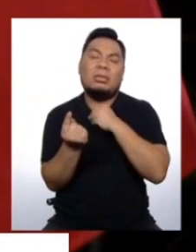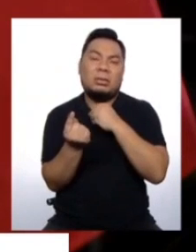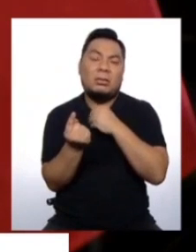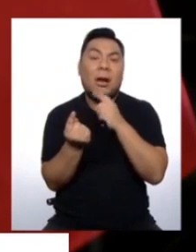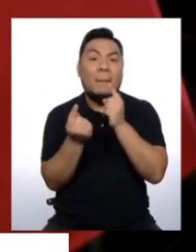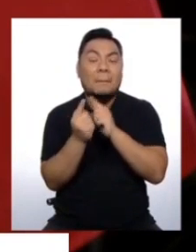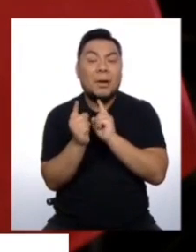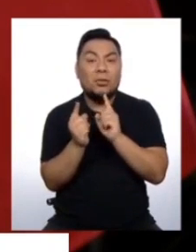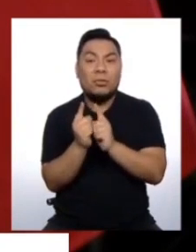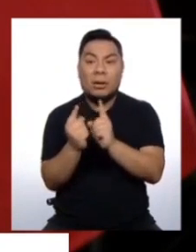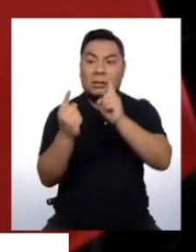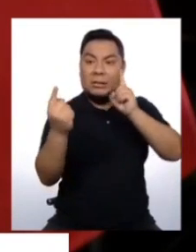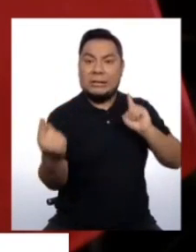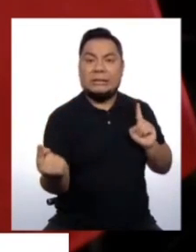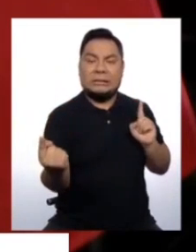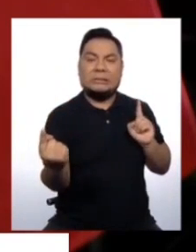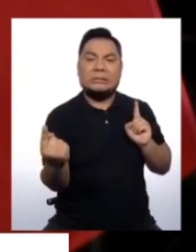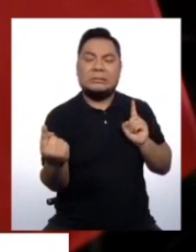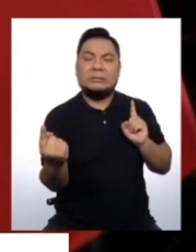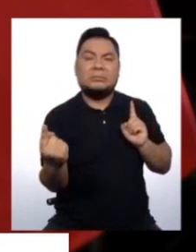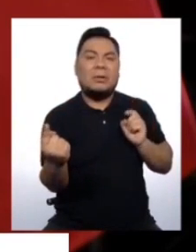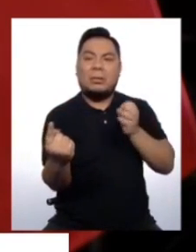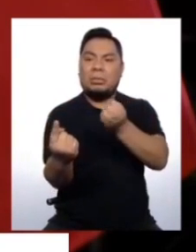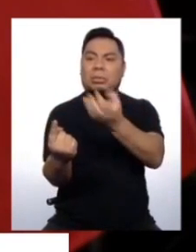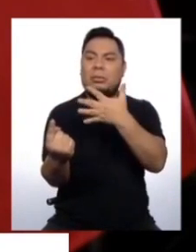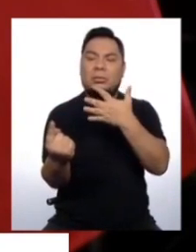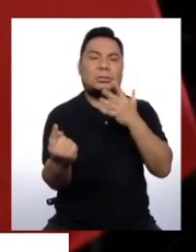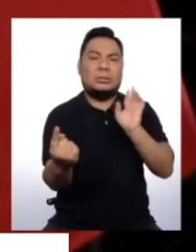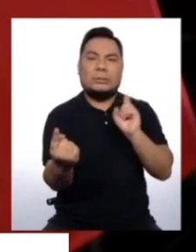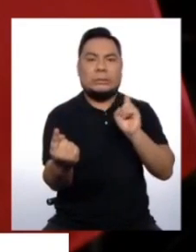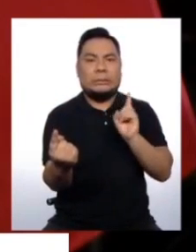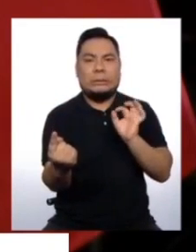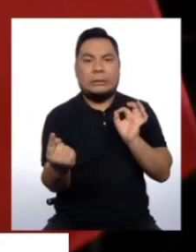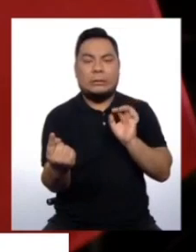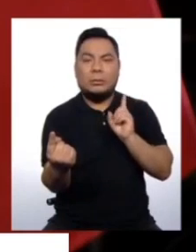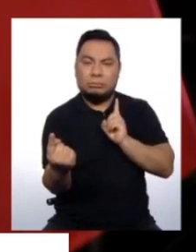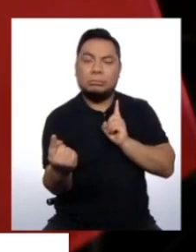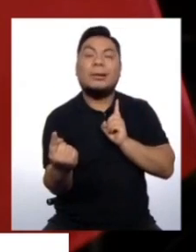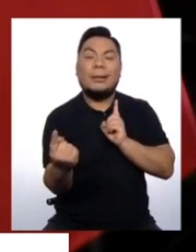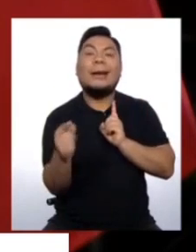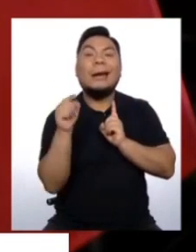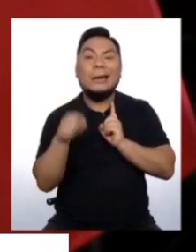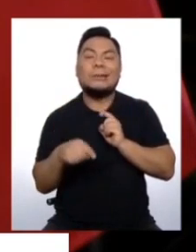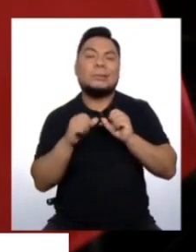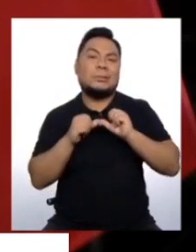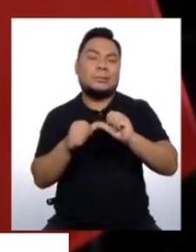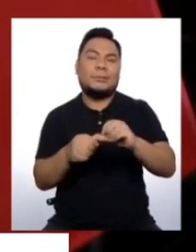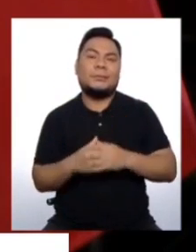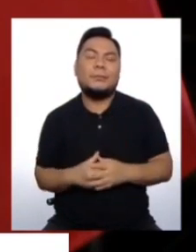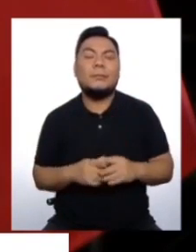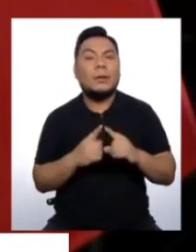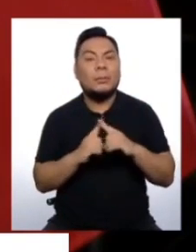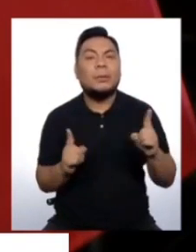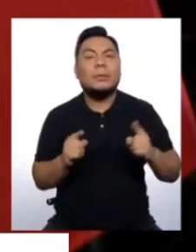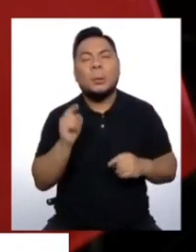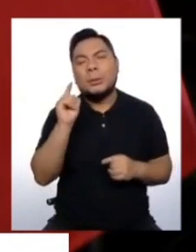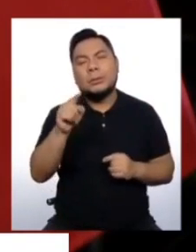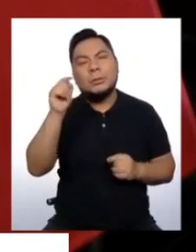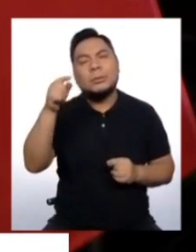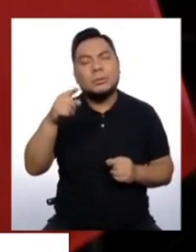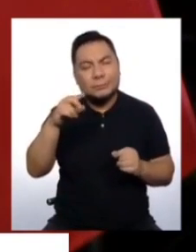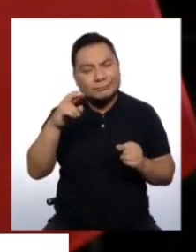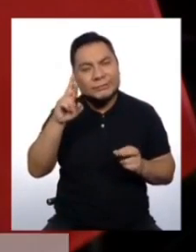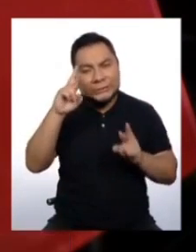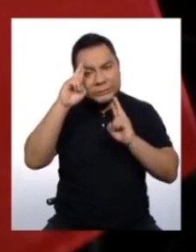nos contagie. Entonces, eso tenemos que continuar. Pero respetando